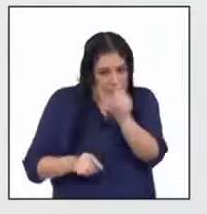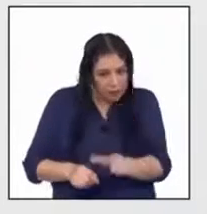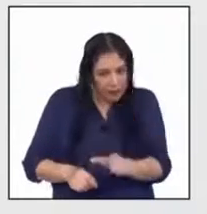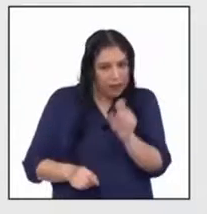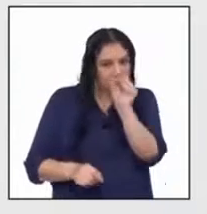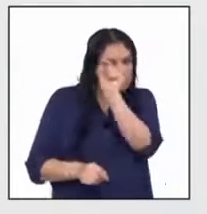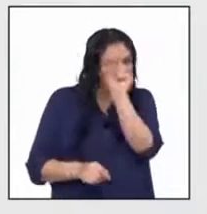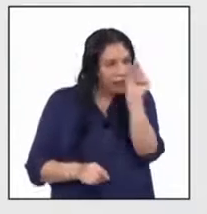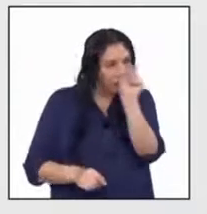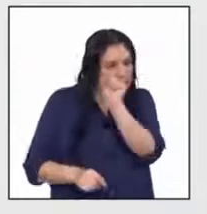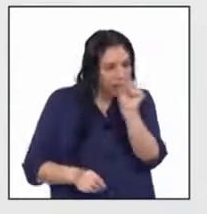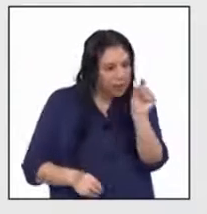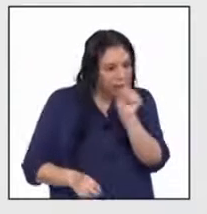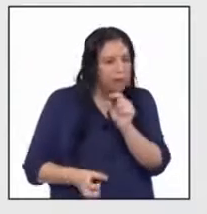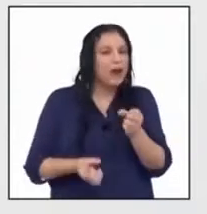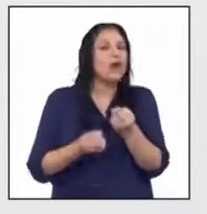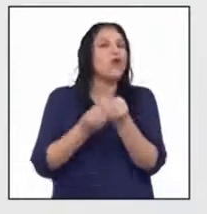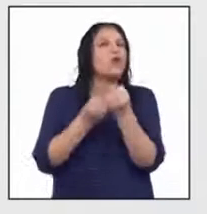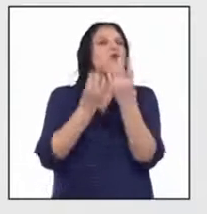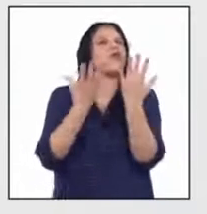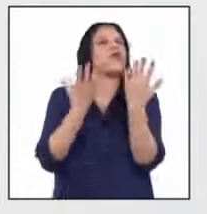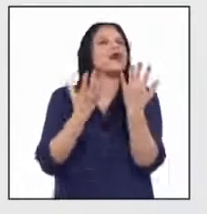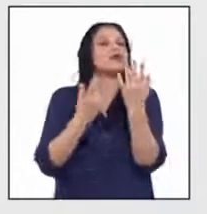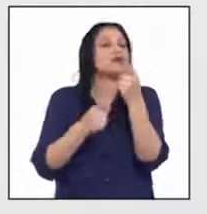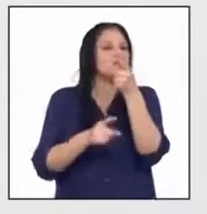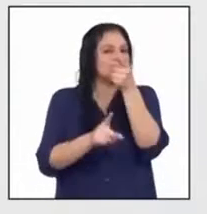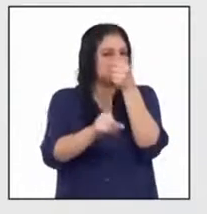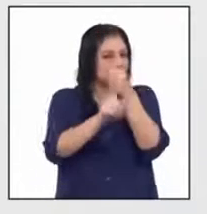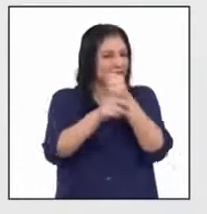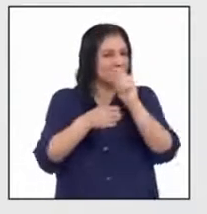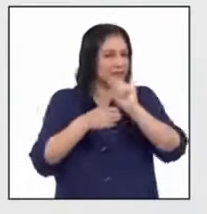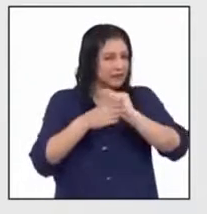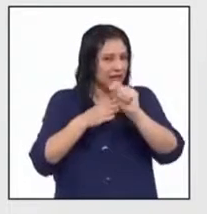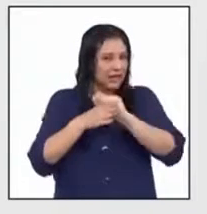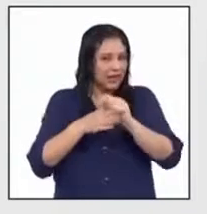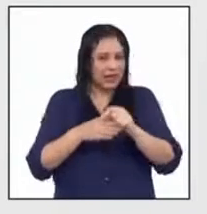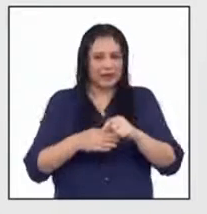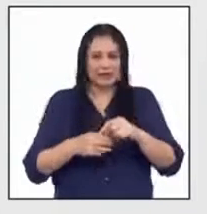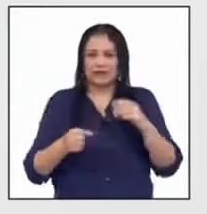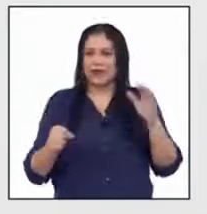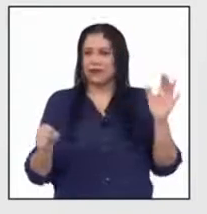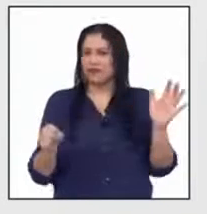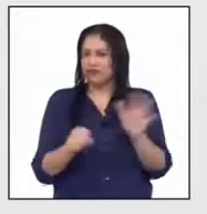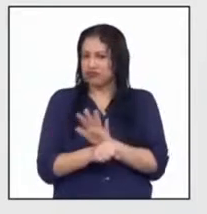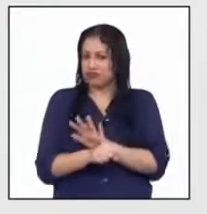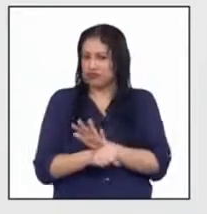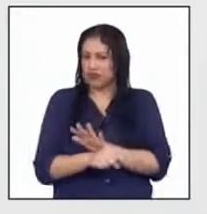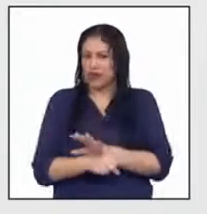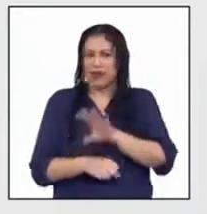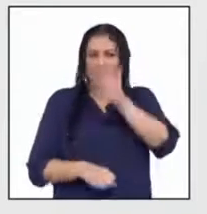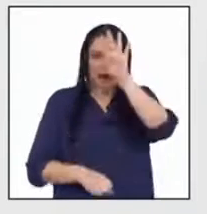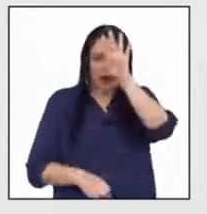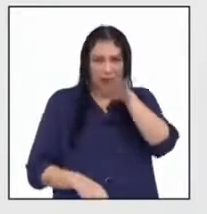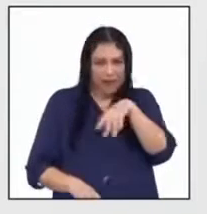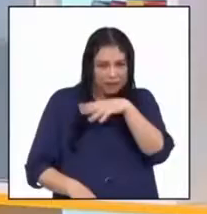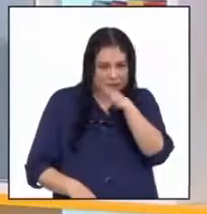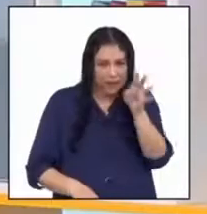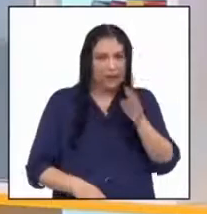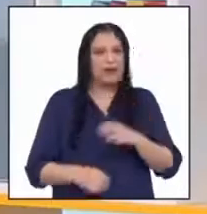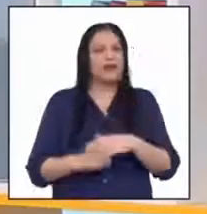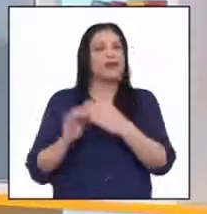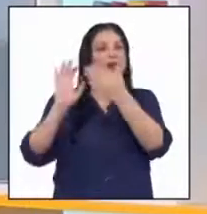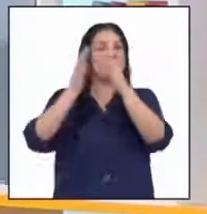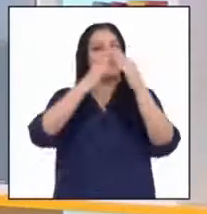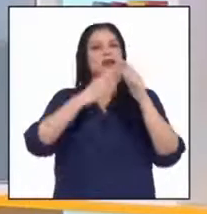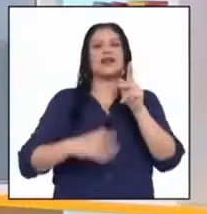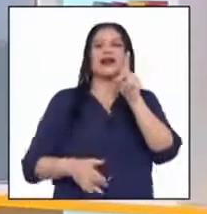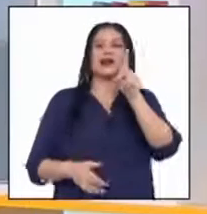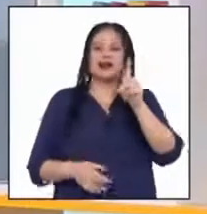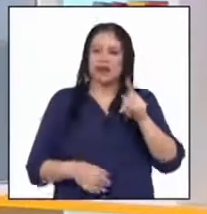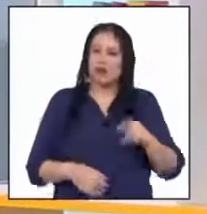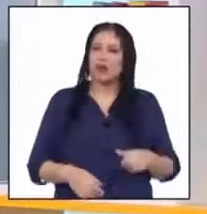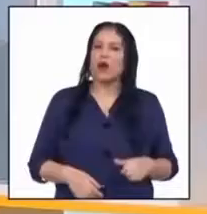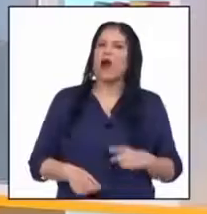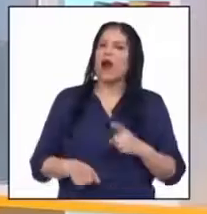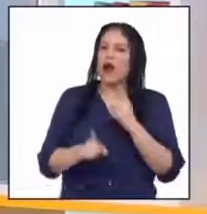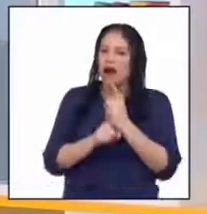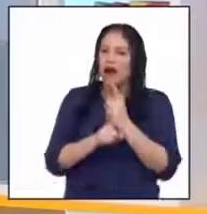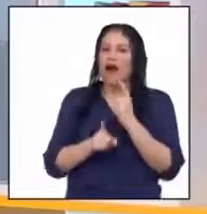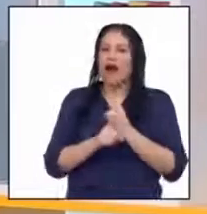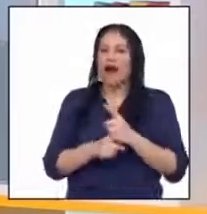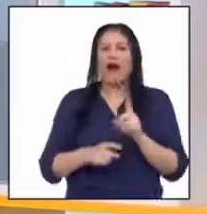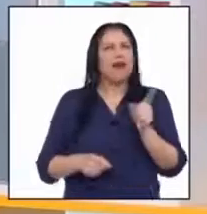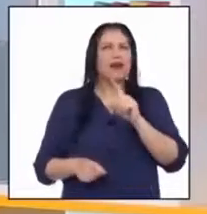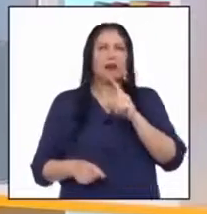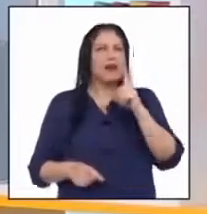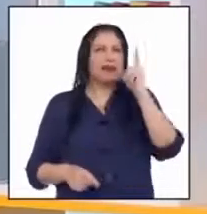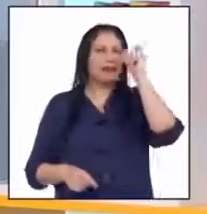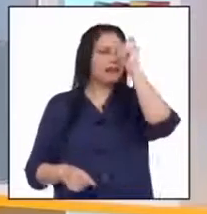de las demás frecuencias relativas hasta completar la tabla de la comunidad quichua. Sí, profesora, por suerte no es tan